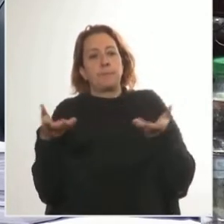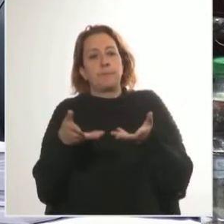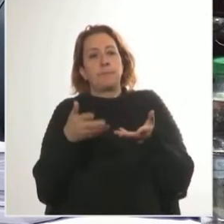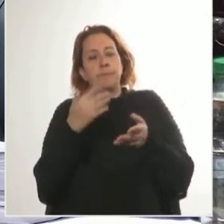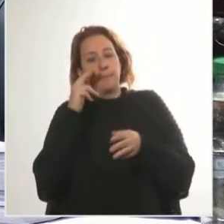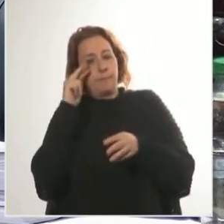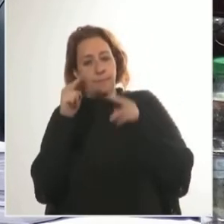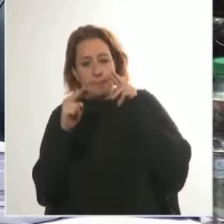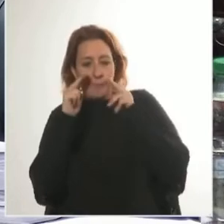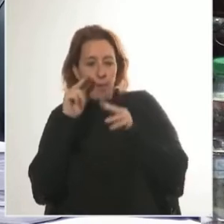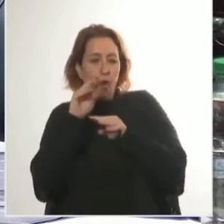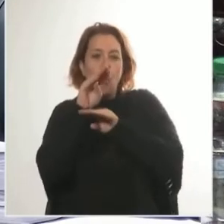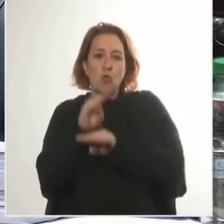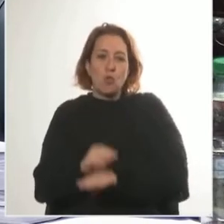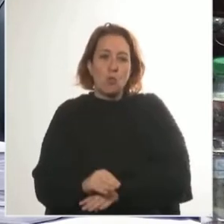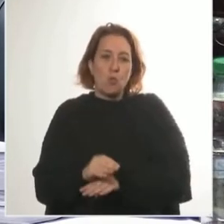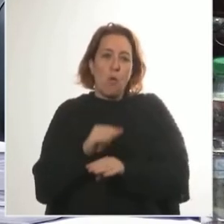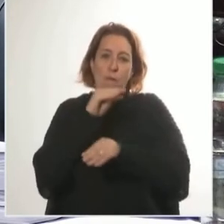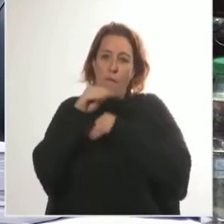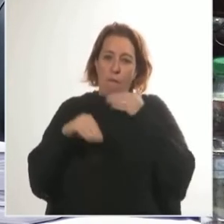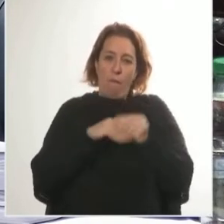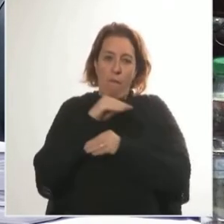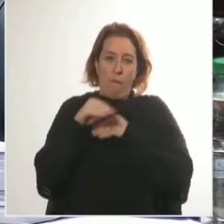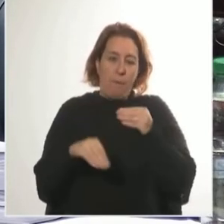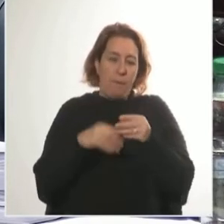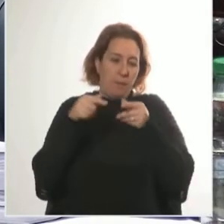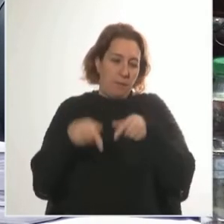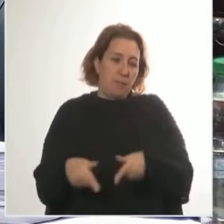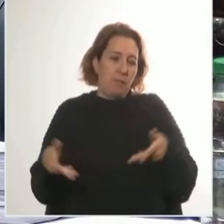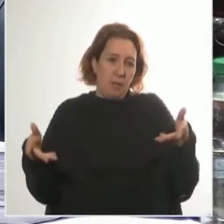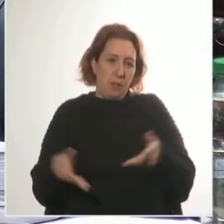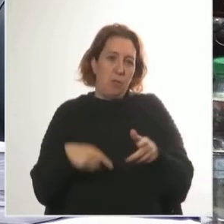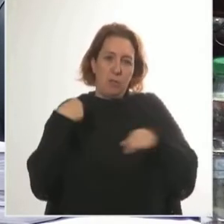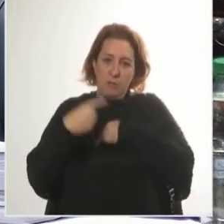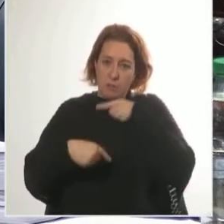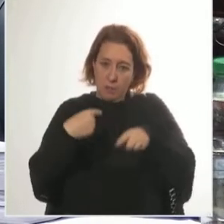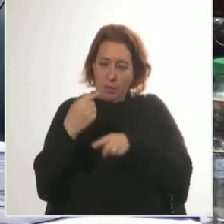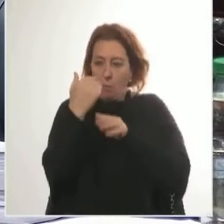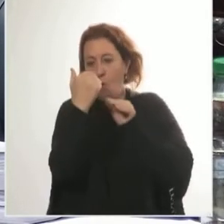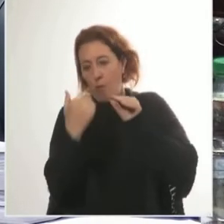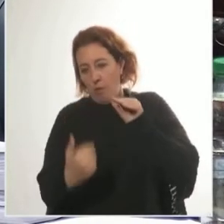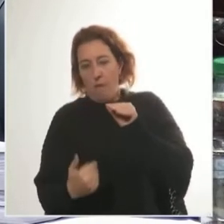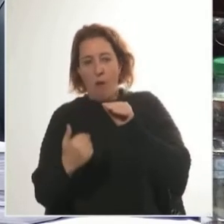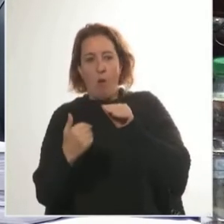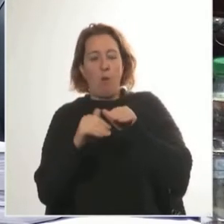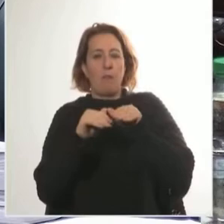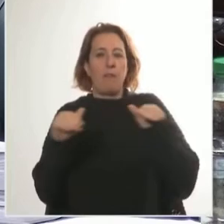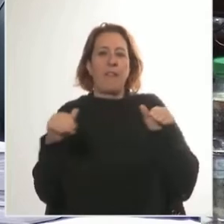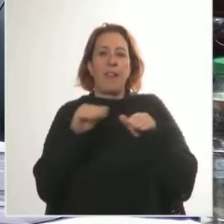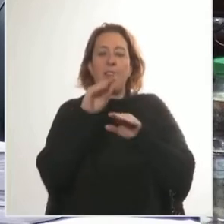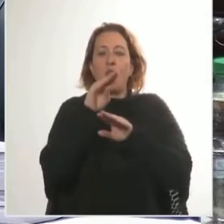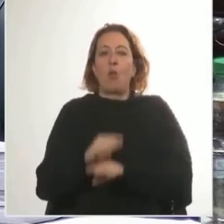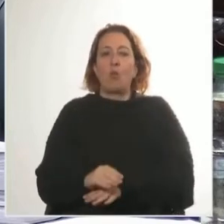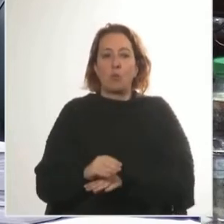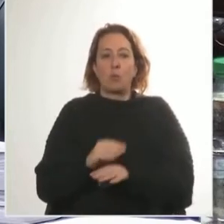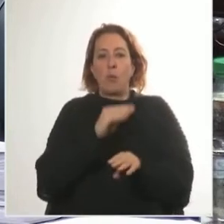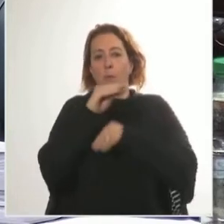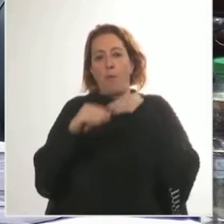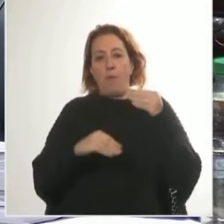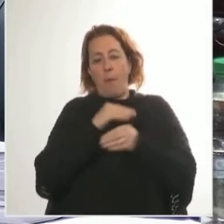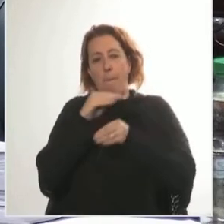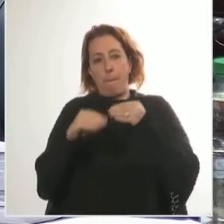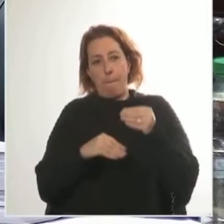de consumo de las familias, que hoy sigue estando por debajo de los niveles de consumo de las